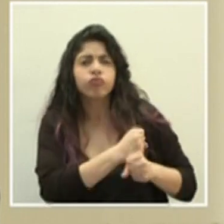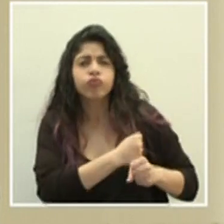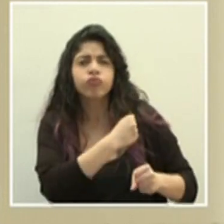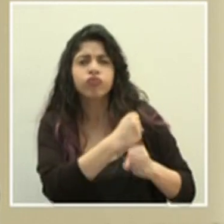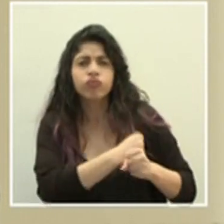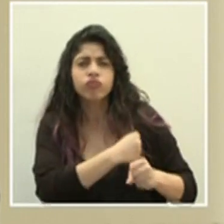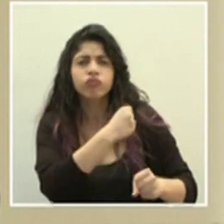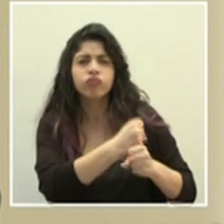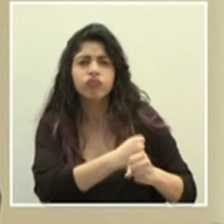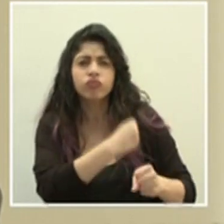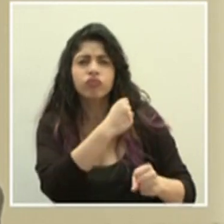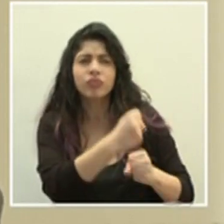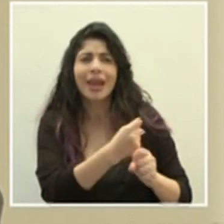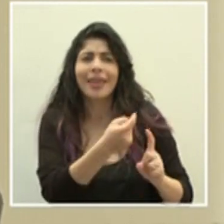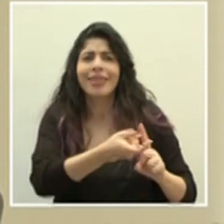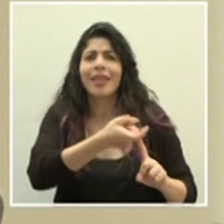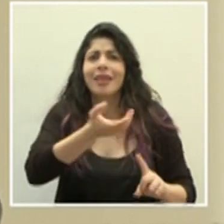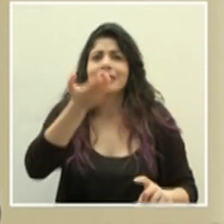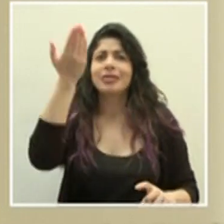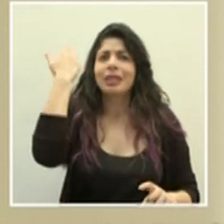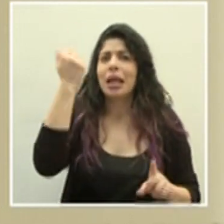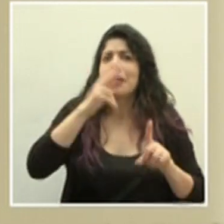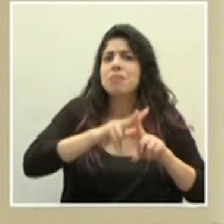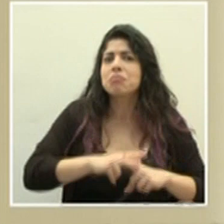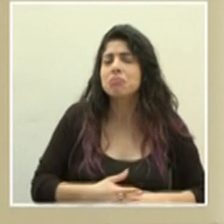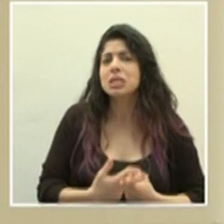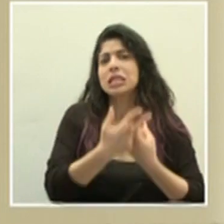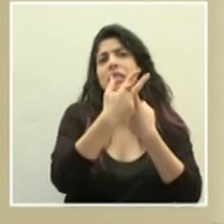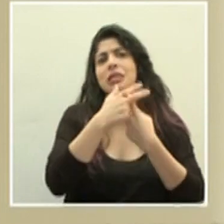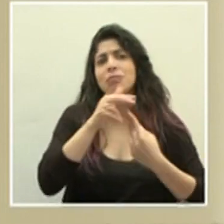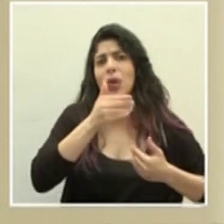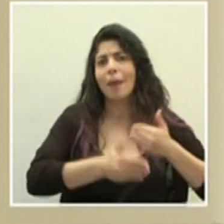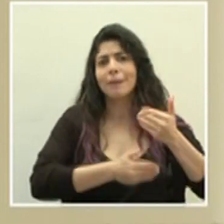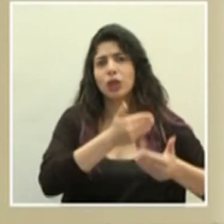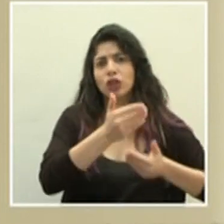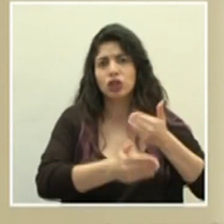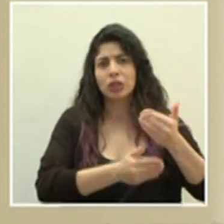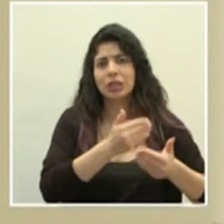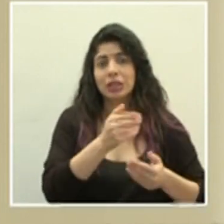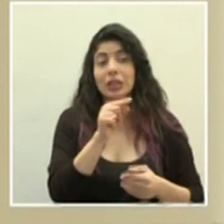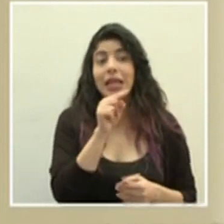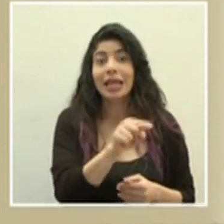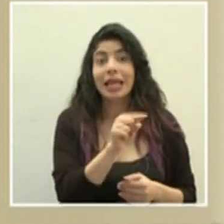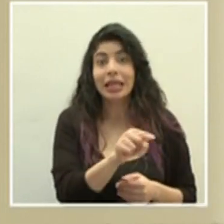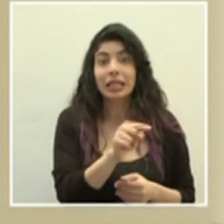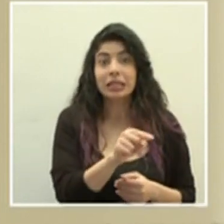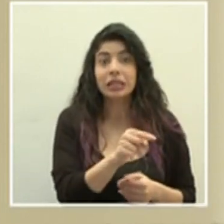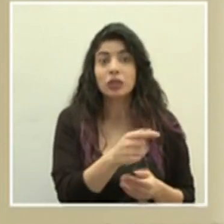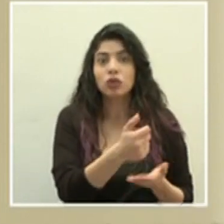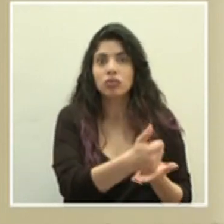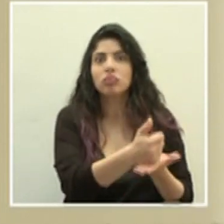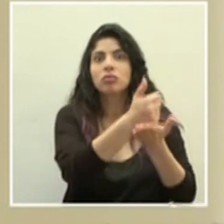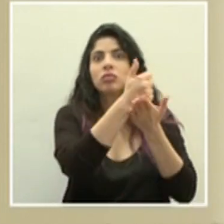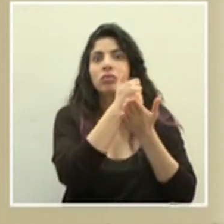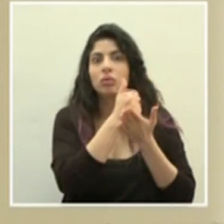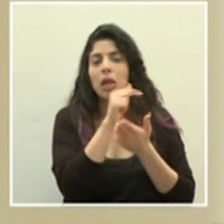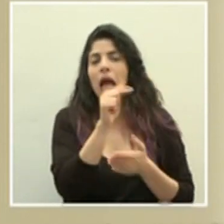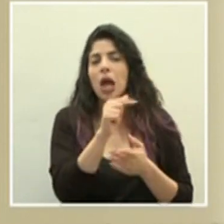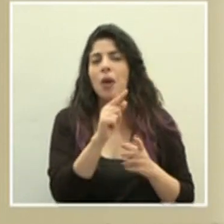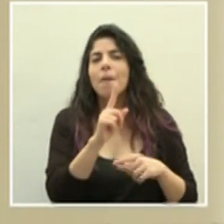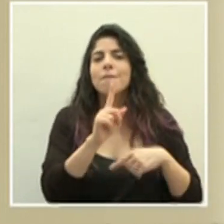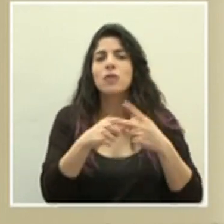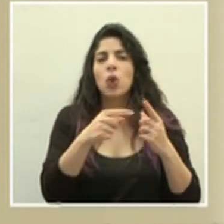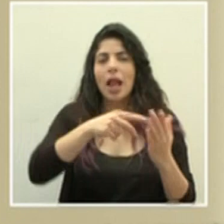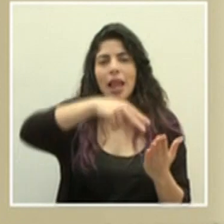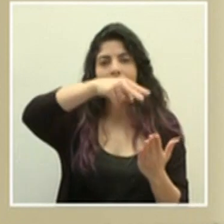operativo prácticamente desde el inicio de este proceso, y eso nos ha permitido, aquí voy a